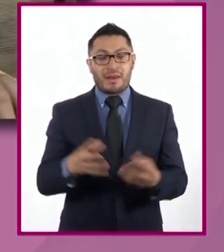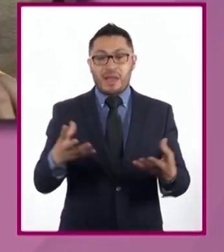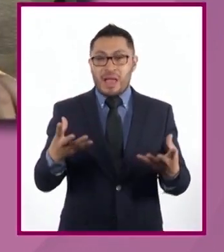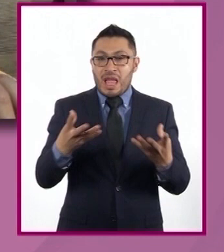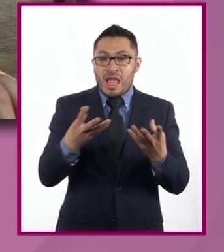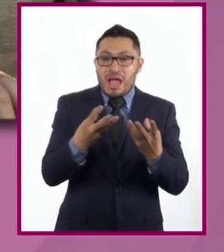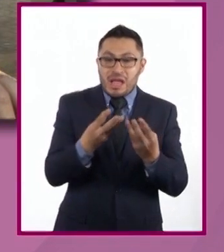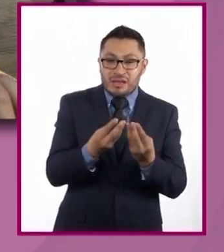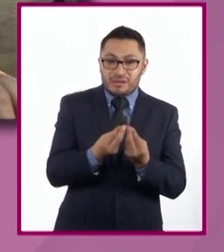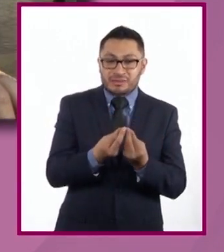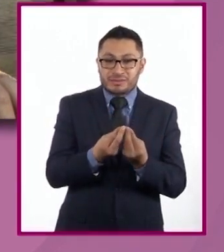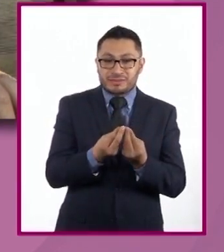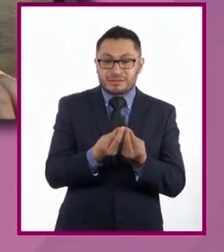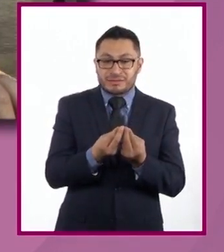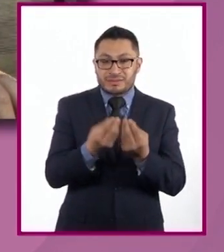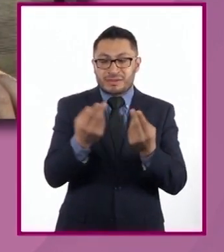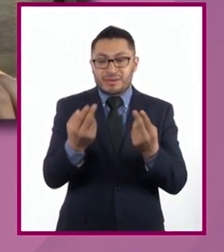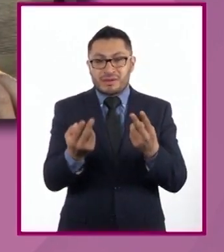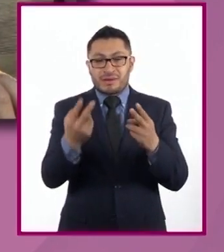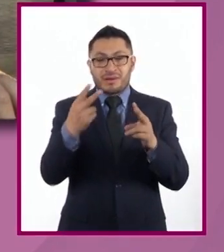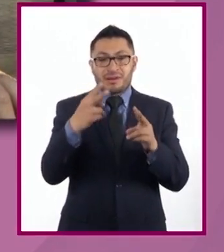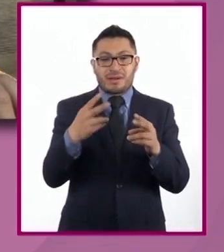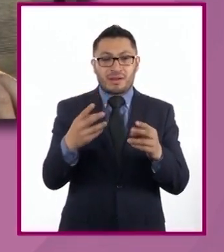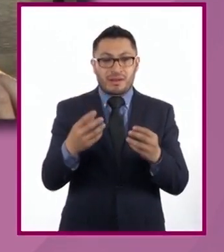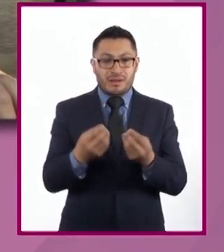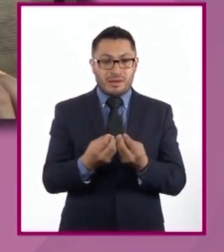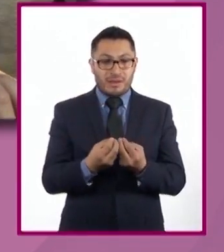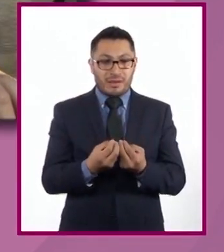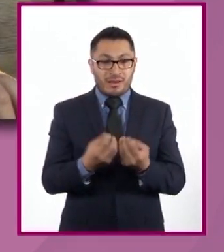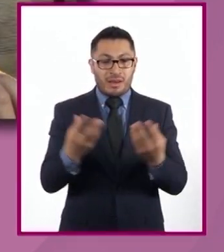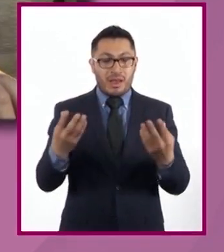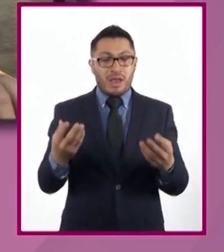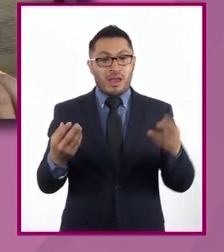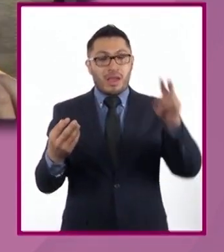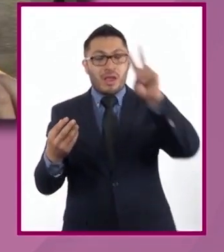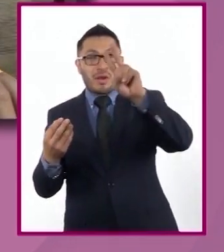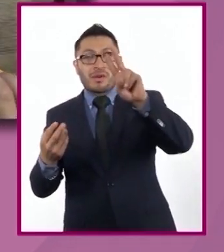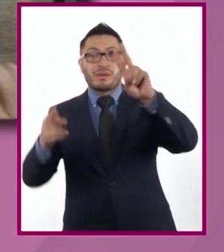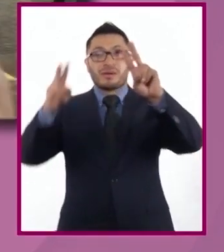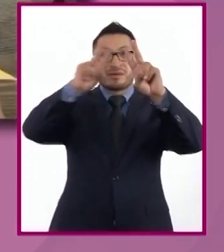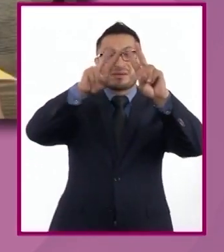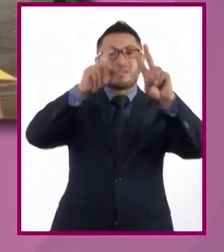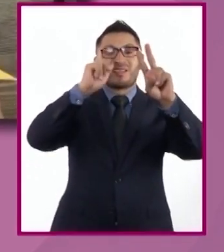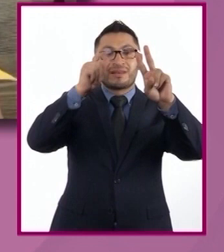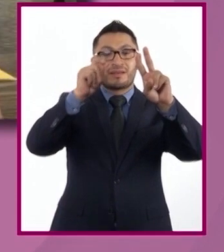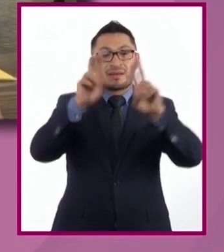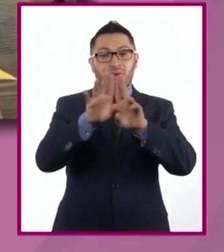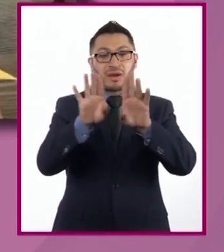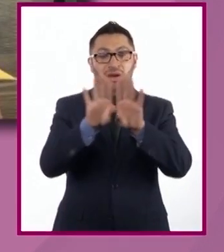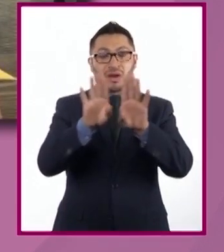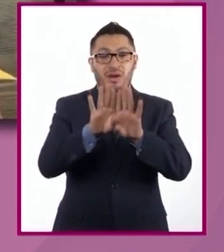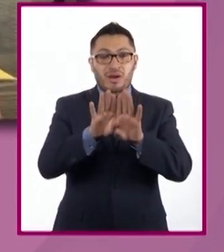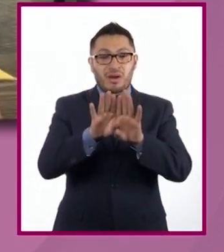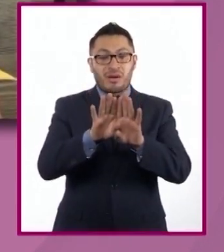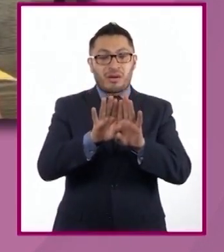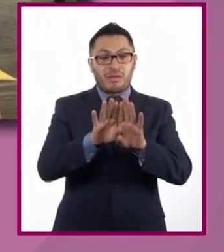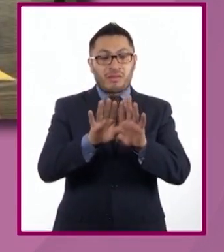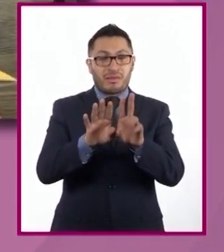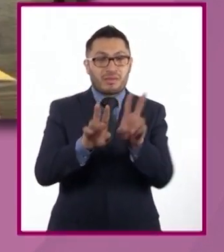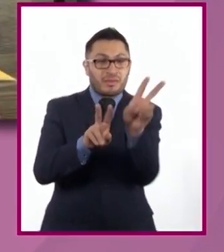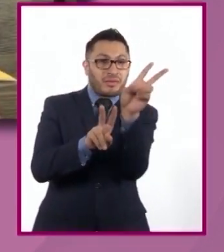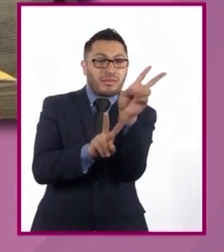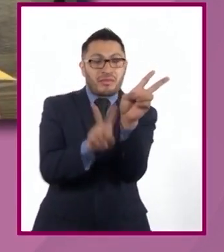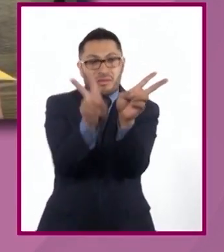consecutiva junto al vértice que no cortaron, es decir, un vértice